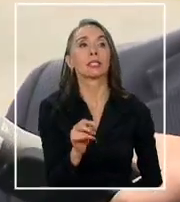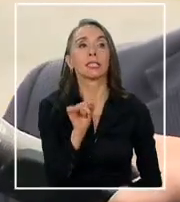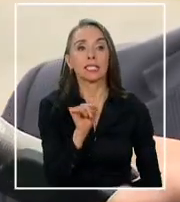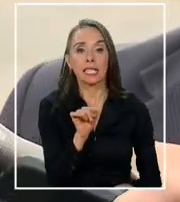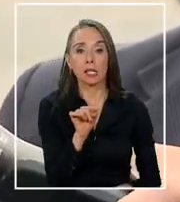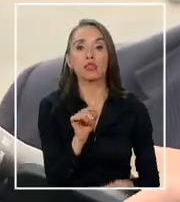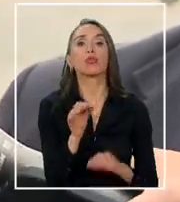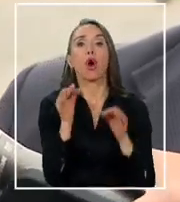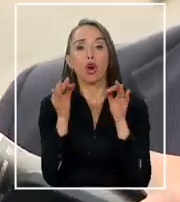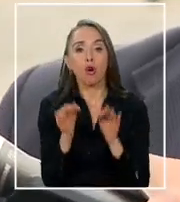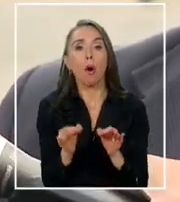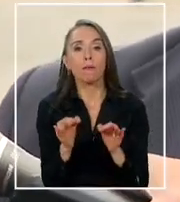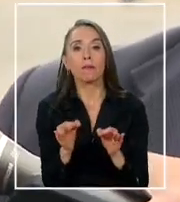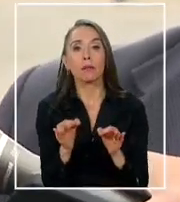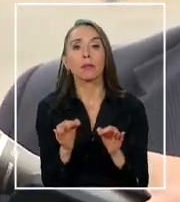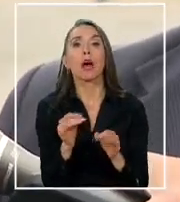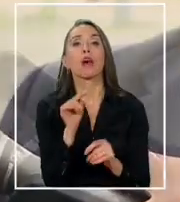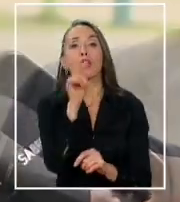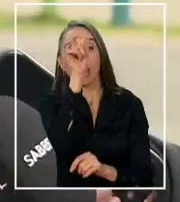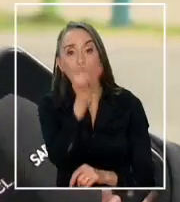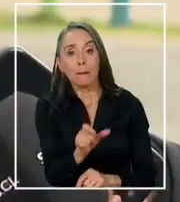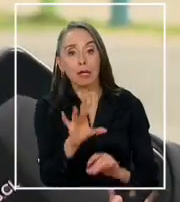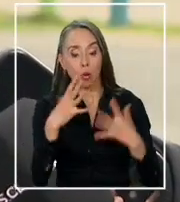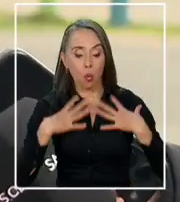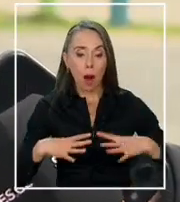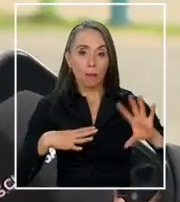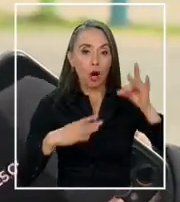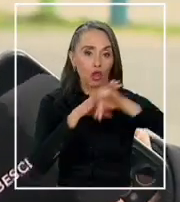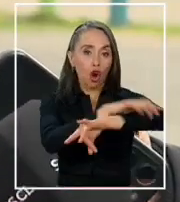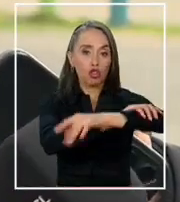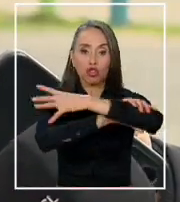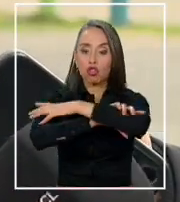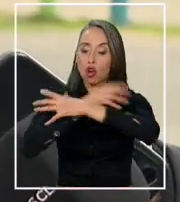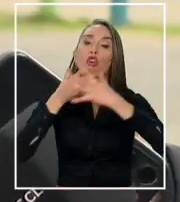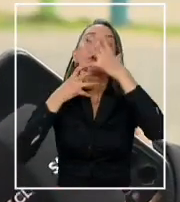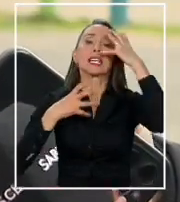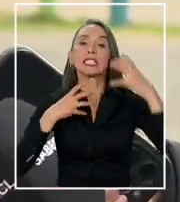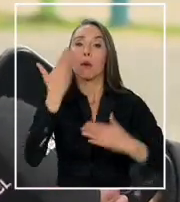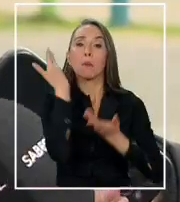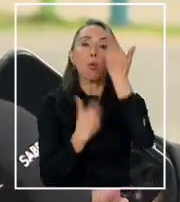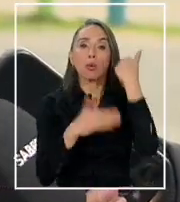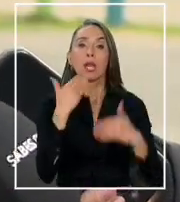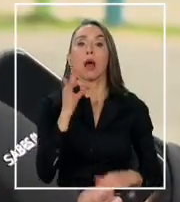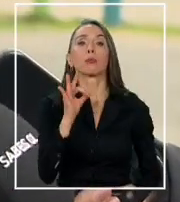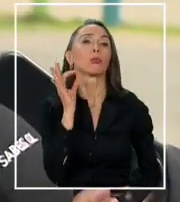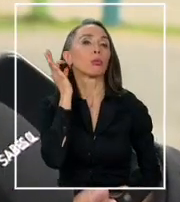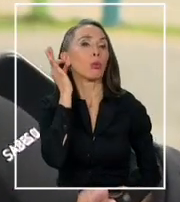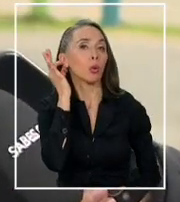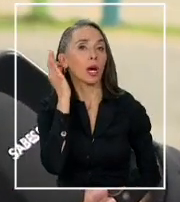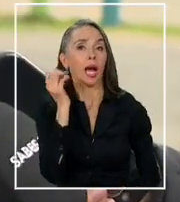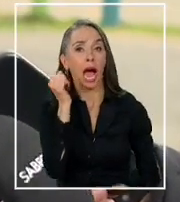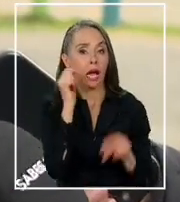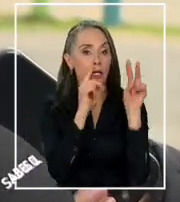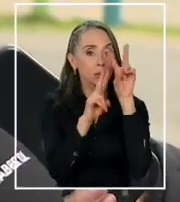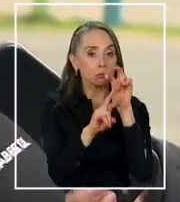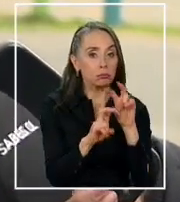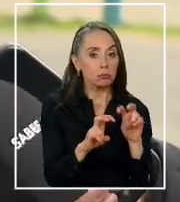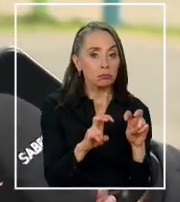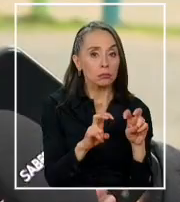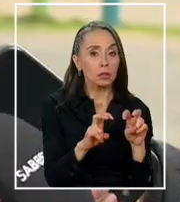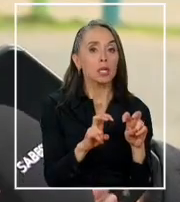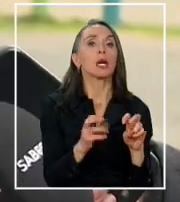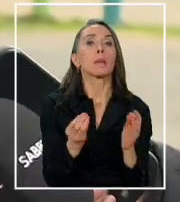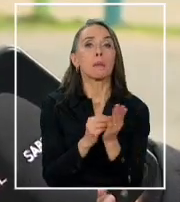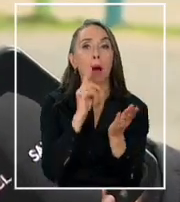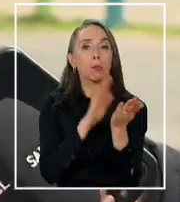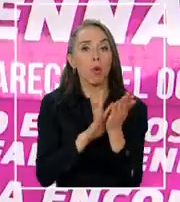está confirmado que se trata de sexo femenino. Tenemos hallazgos importantes que se arrojaron respecto a lo de ayer. Efectivamente, hay